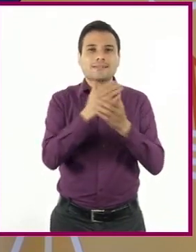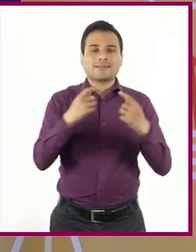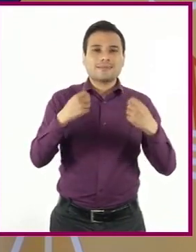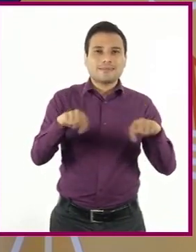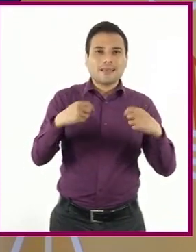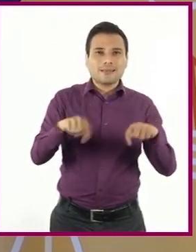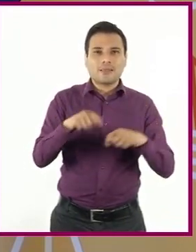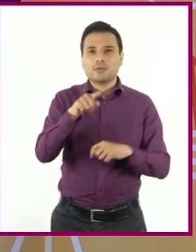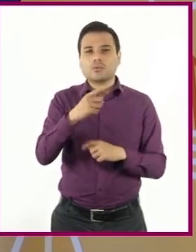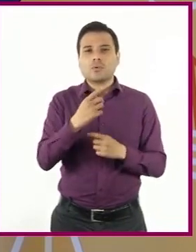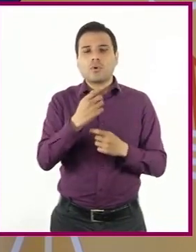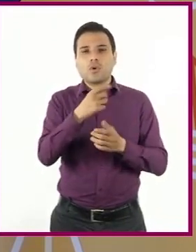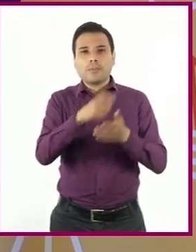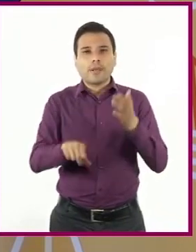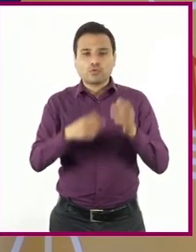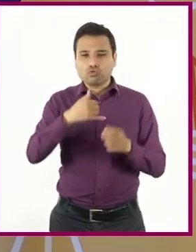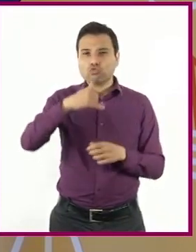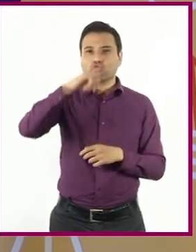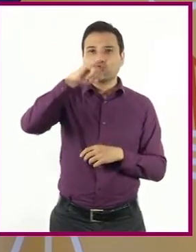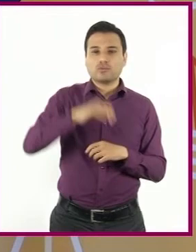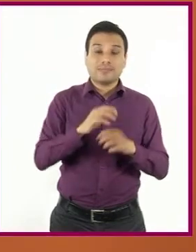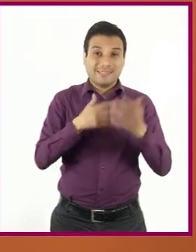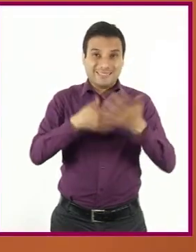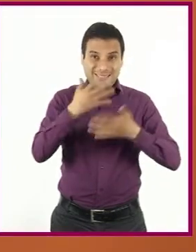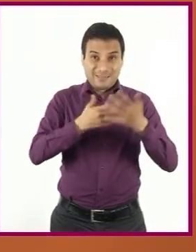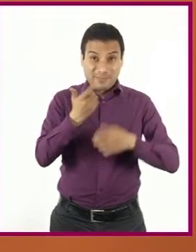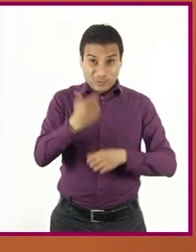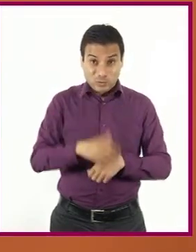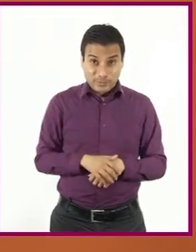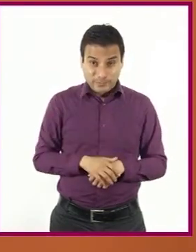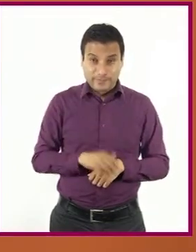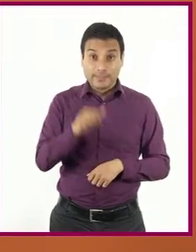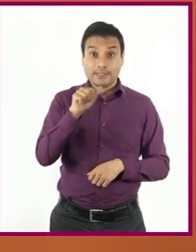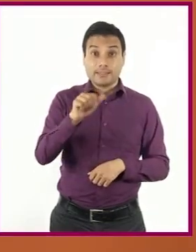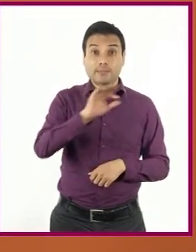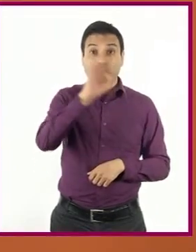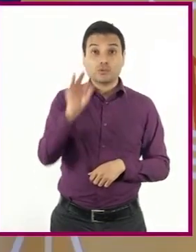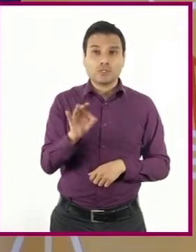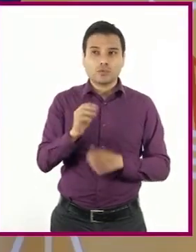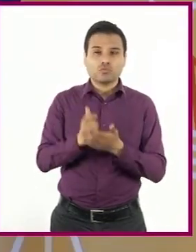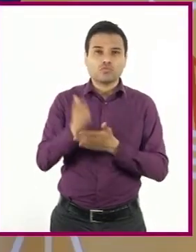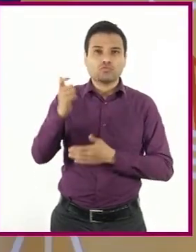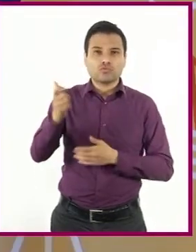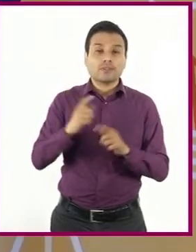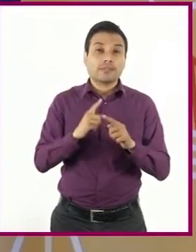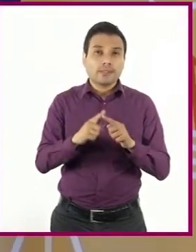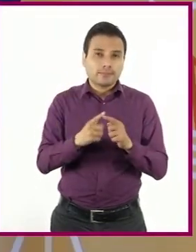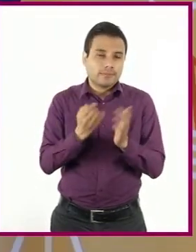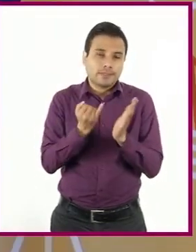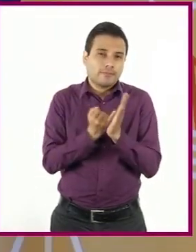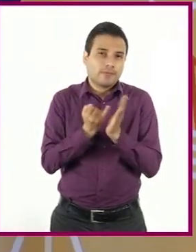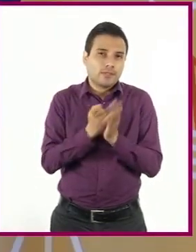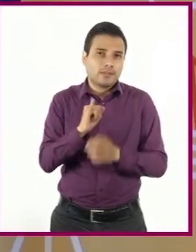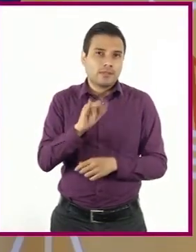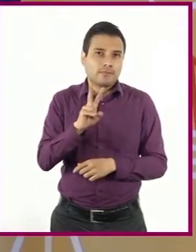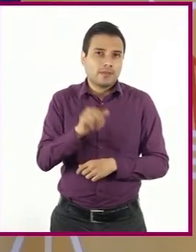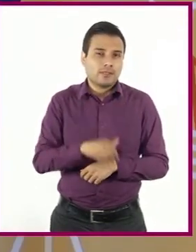bebida por el que pagas 15 pesos, el 16% corresponde al IVA, es decir,